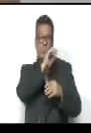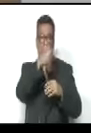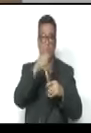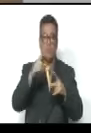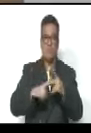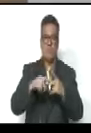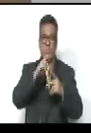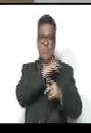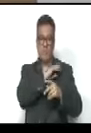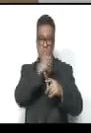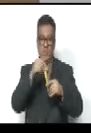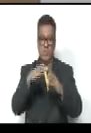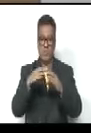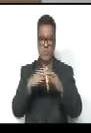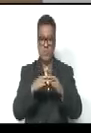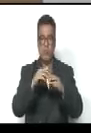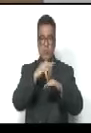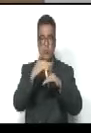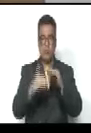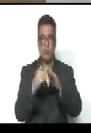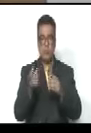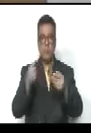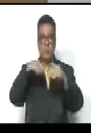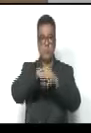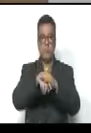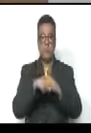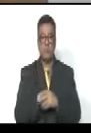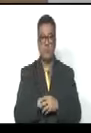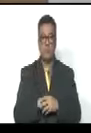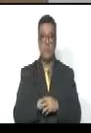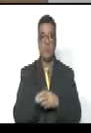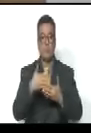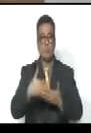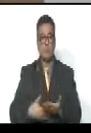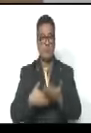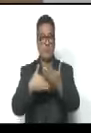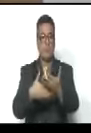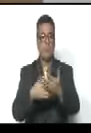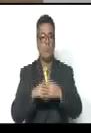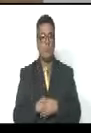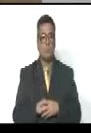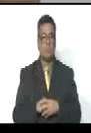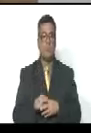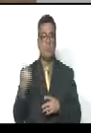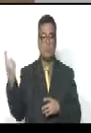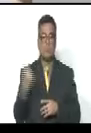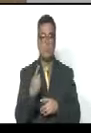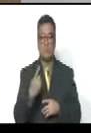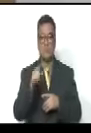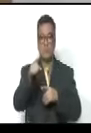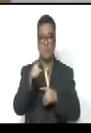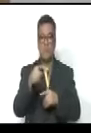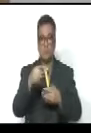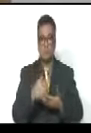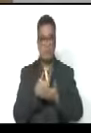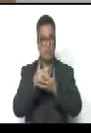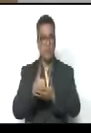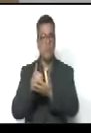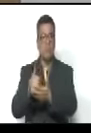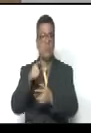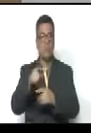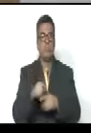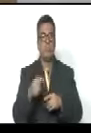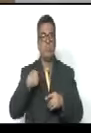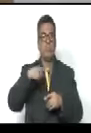del directorio y a los rectores suplentes incorporados, plantearles que veníamos con un aporte,